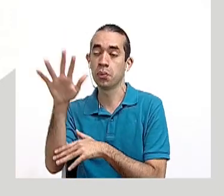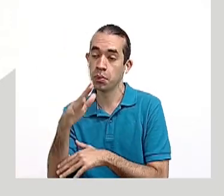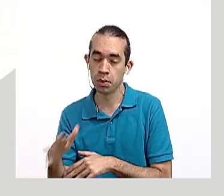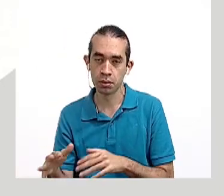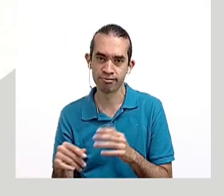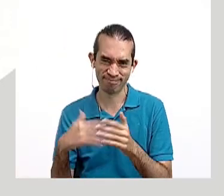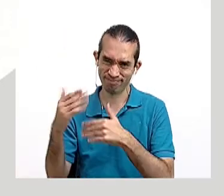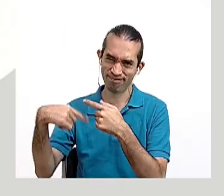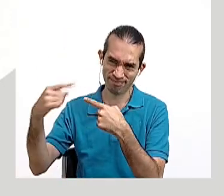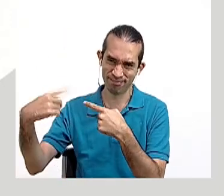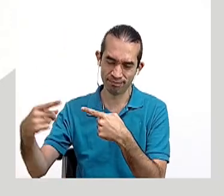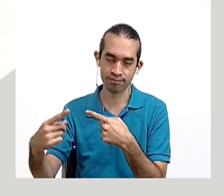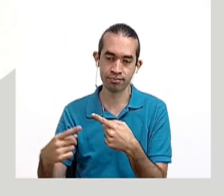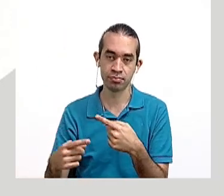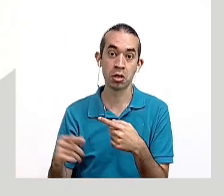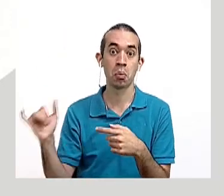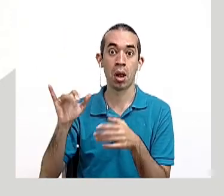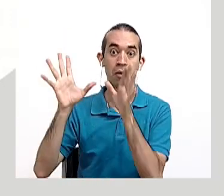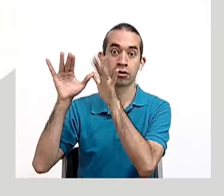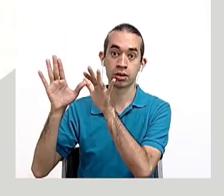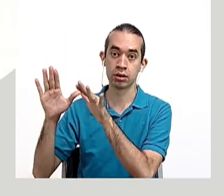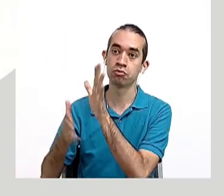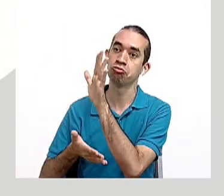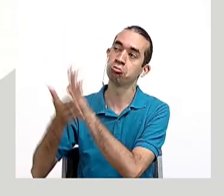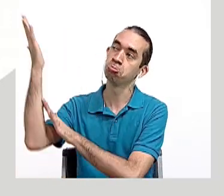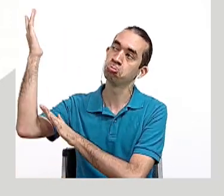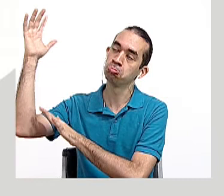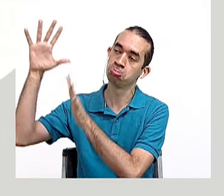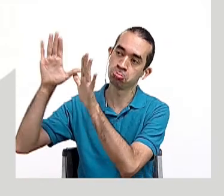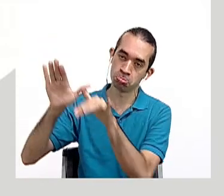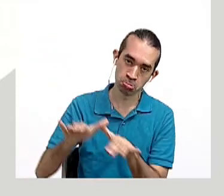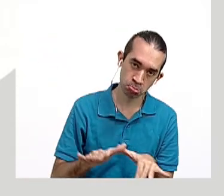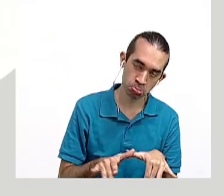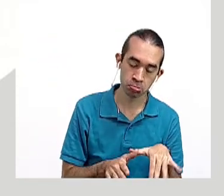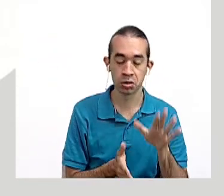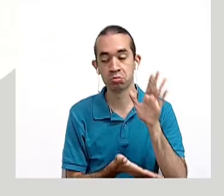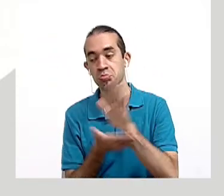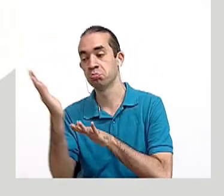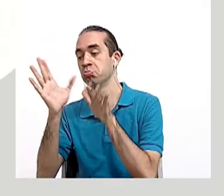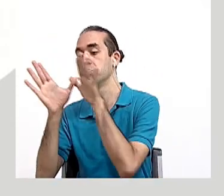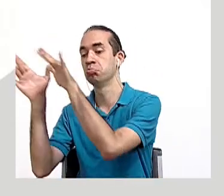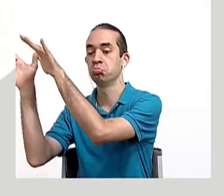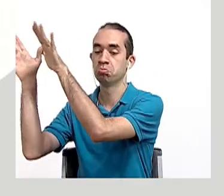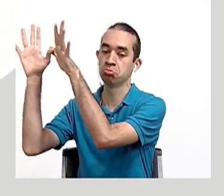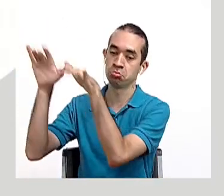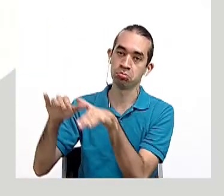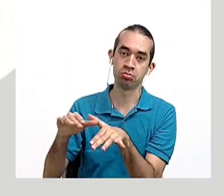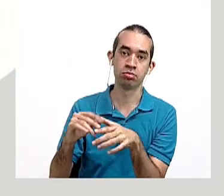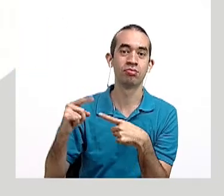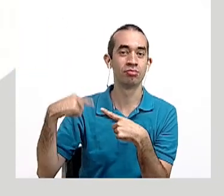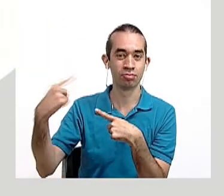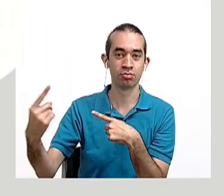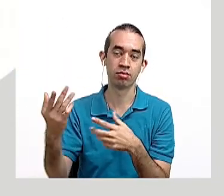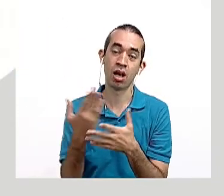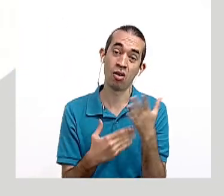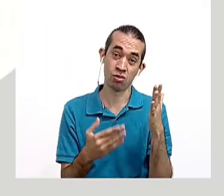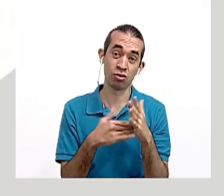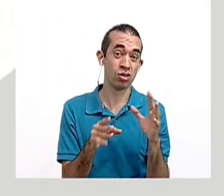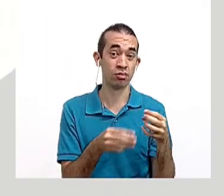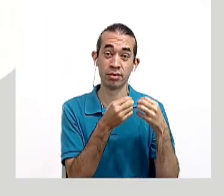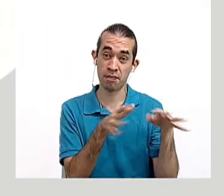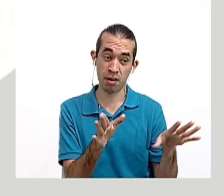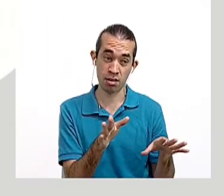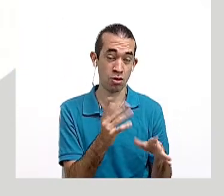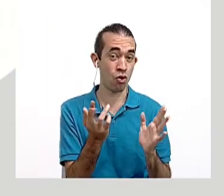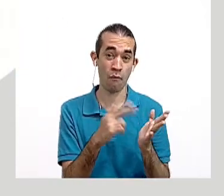que no van a volver. Momentos fugaces, es decir, que no regresarán. como en este caso. Al